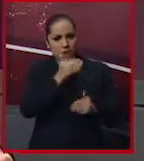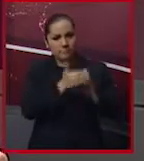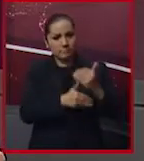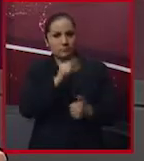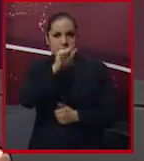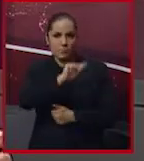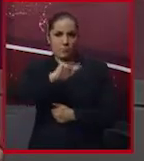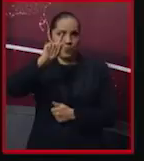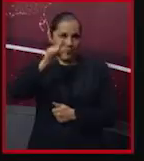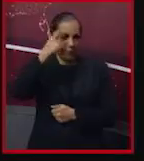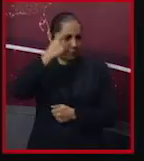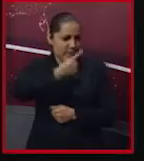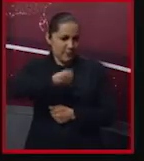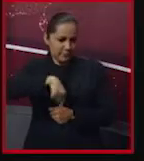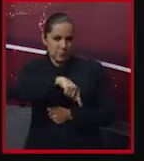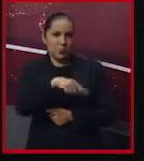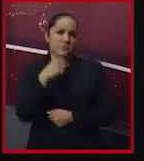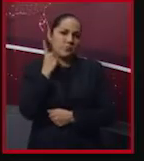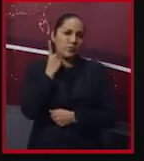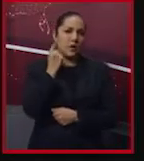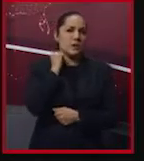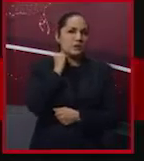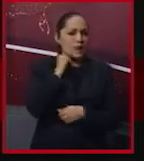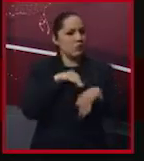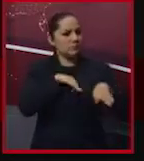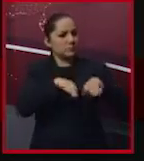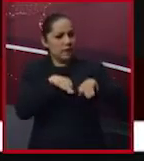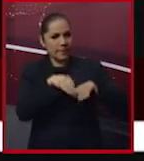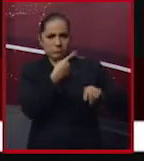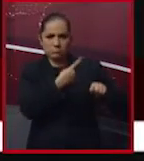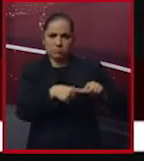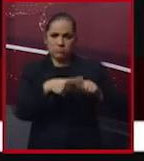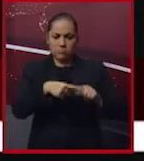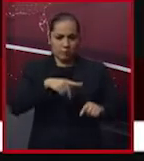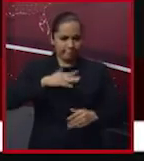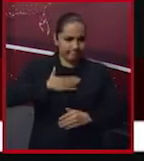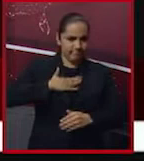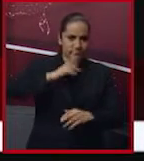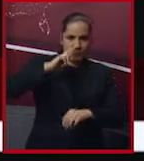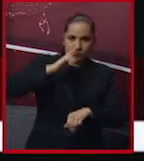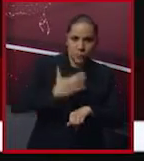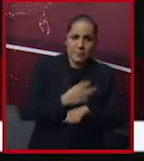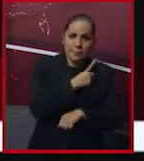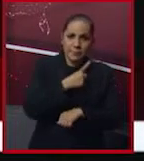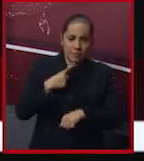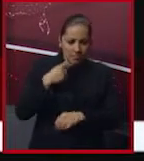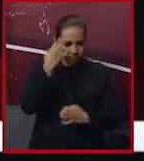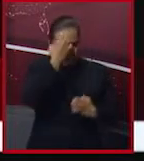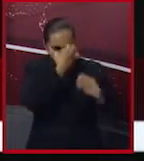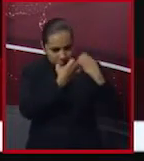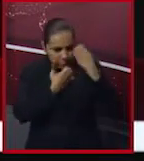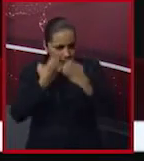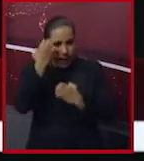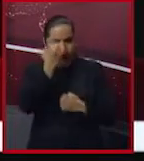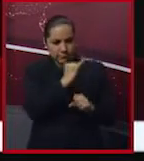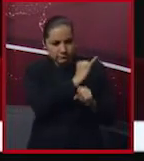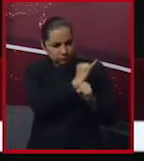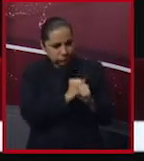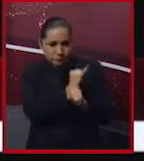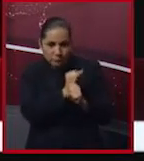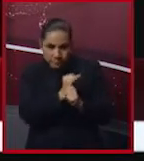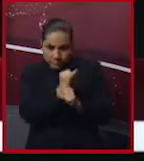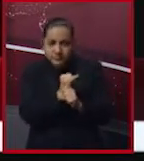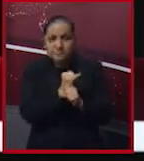del Poder Legislativo, se establecen como objetivos el apoyo, el análisis a través de estudios,